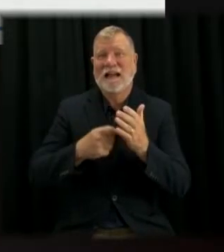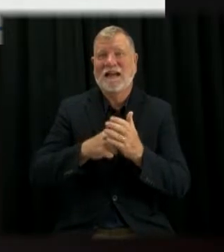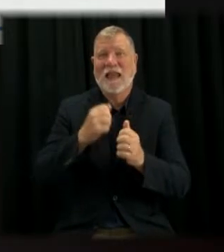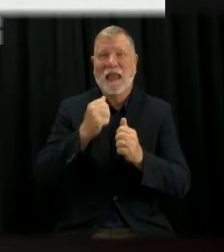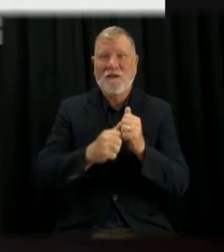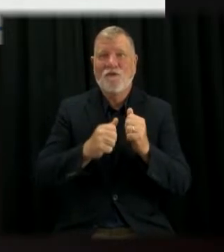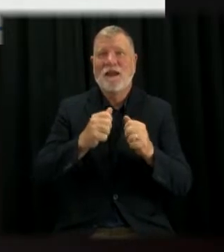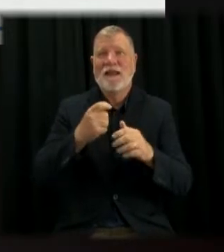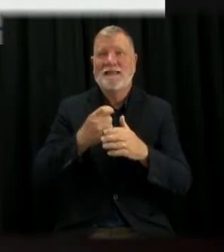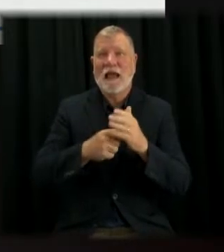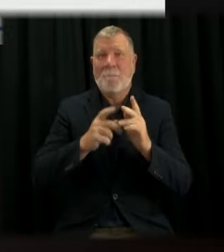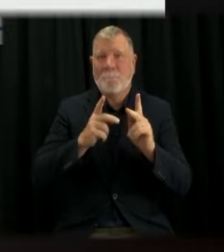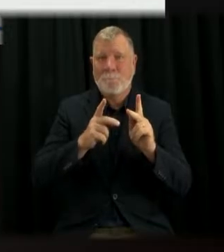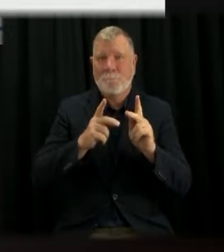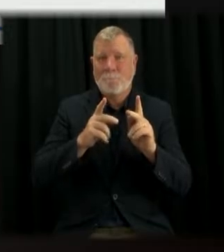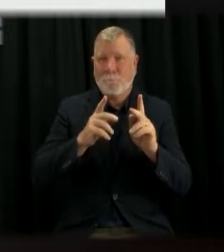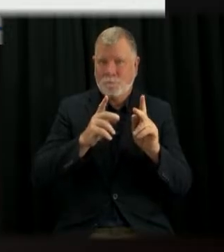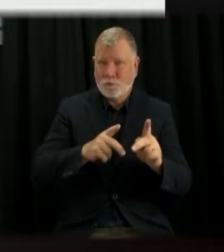sistema más